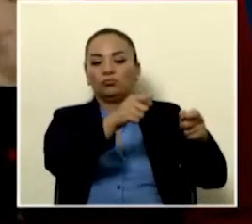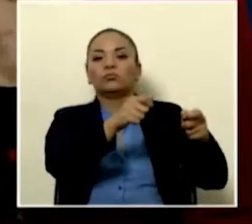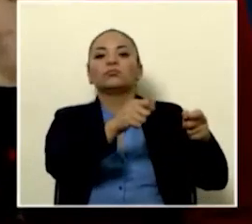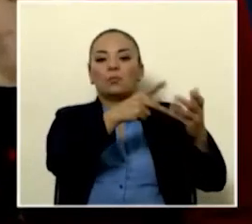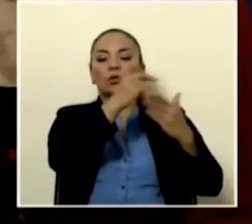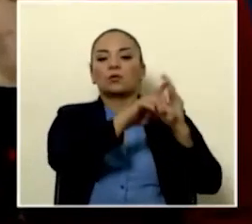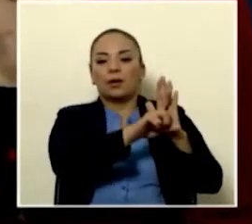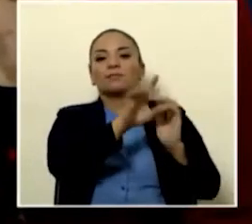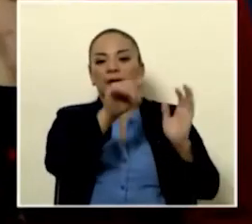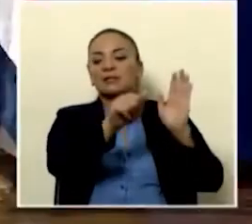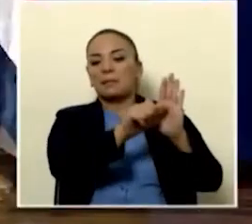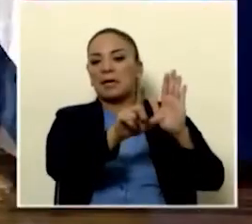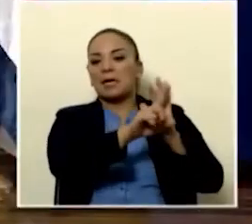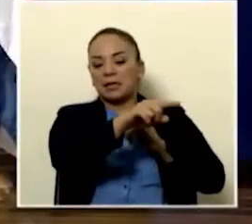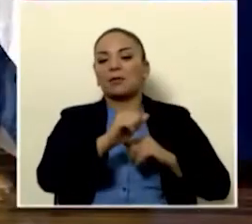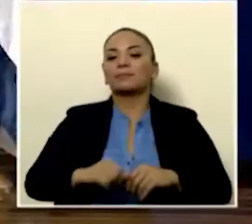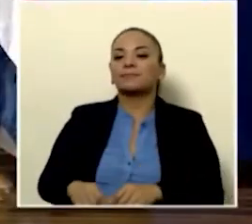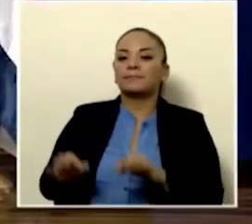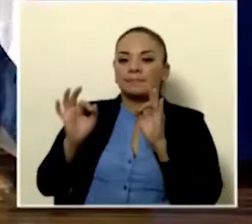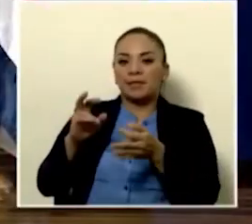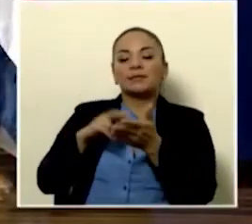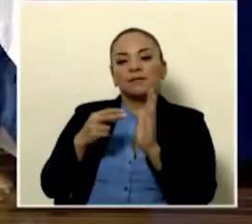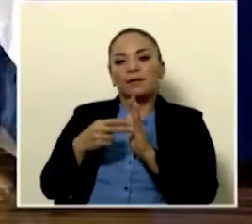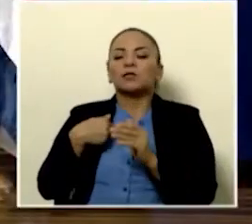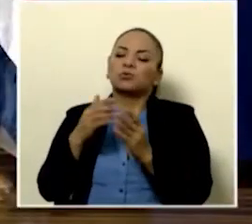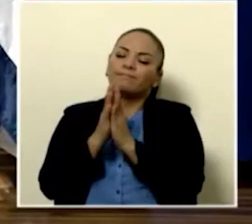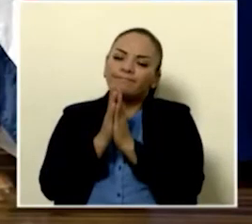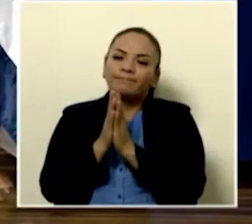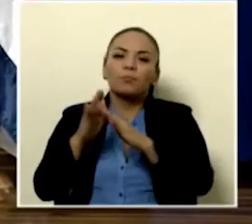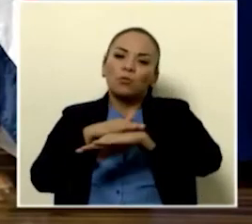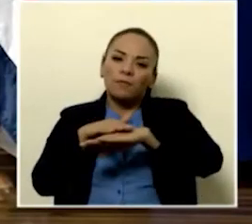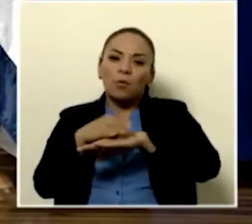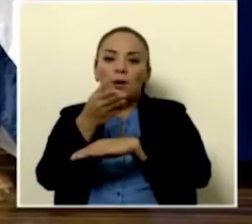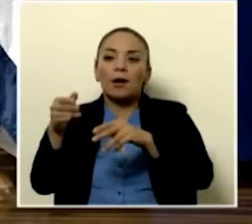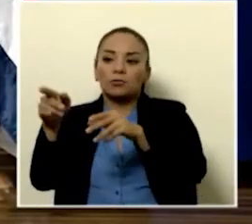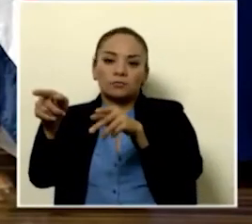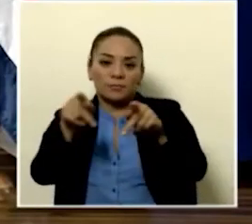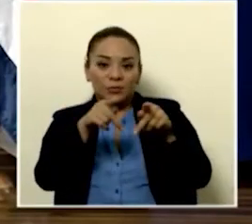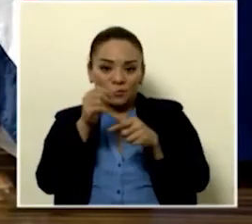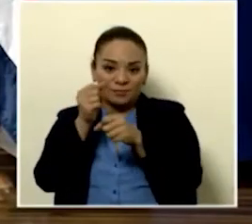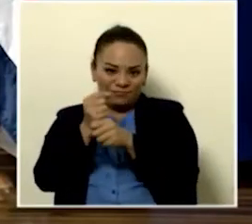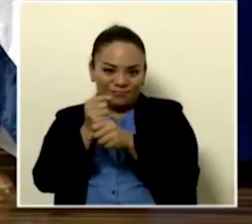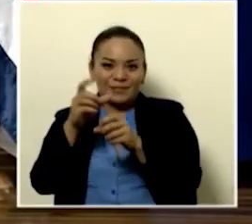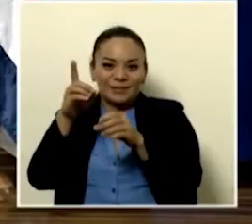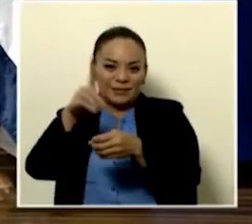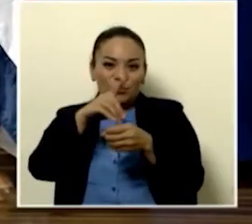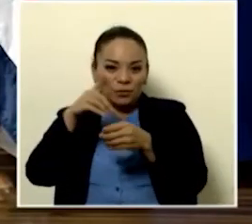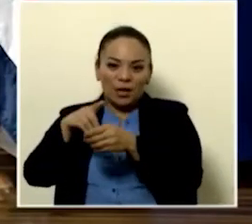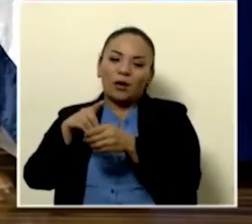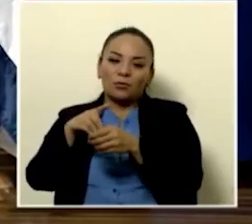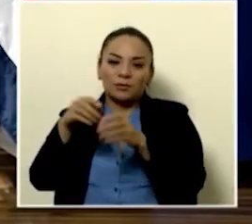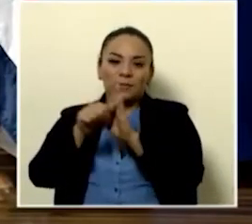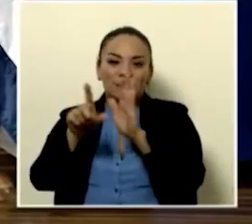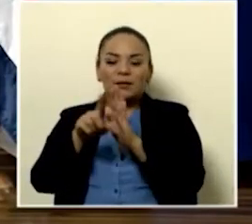el proyecto de ley. Ok, lo vamos a convocar. Un ruego muy especial a las señores de la Asamblea que lo aprueben, a las diputadas y